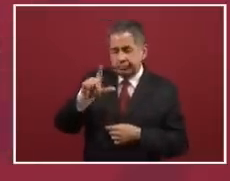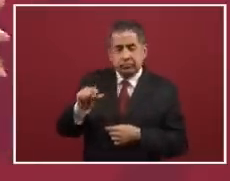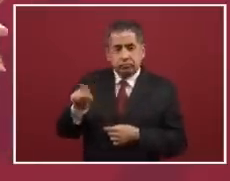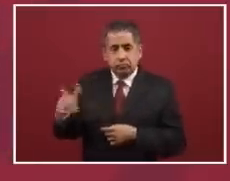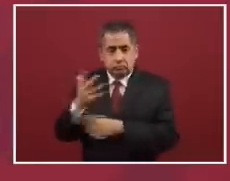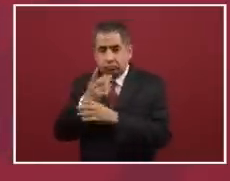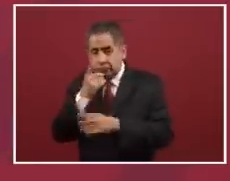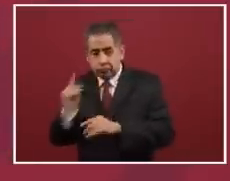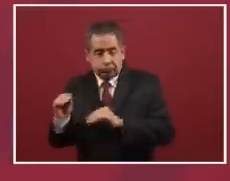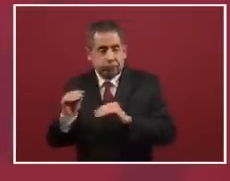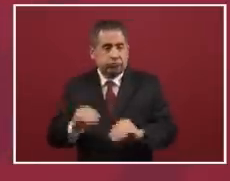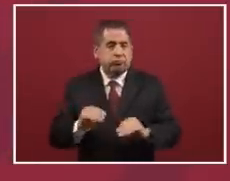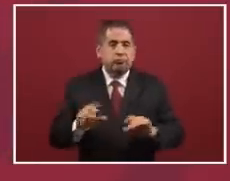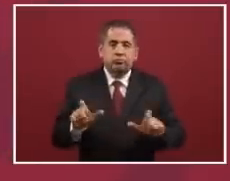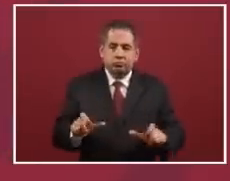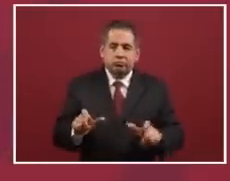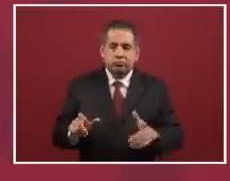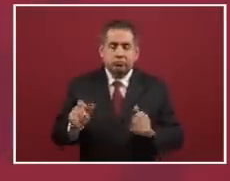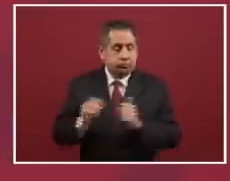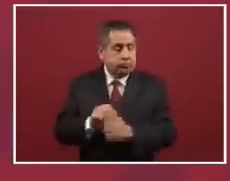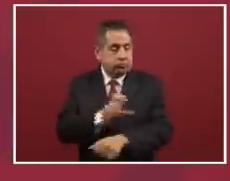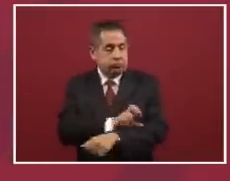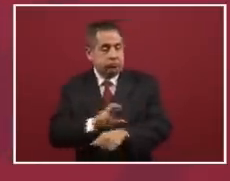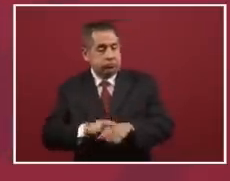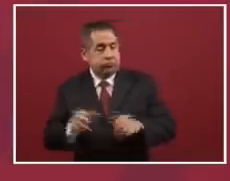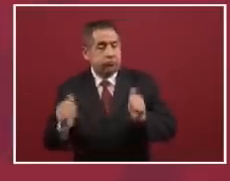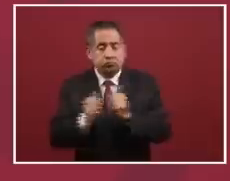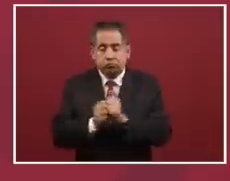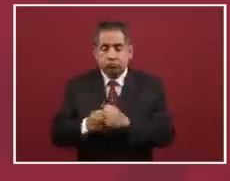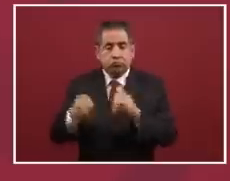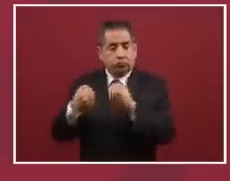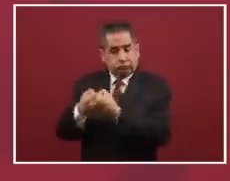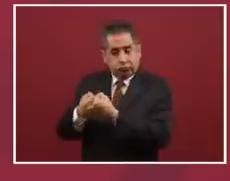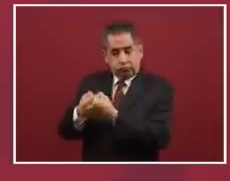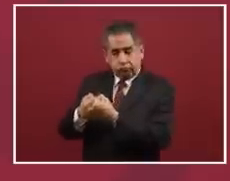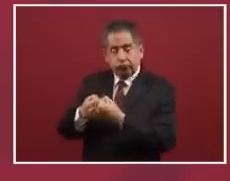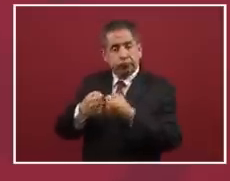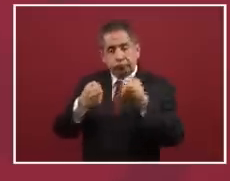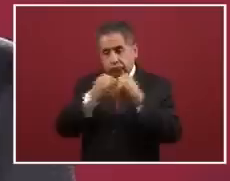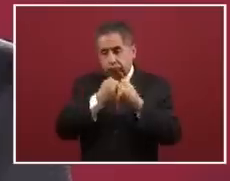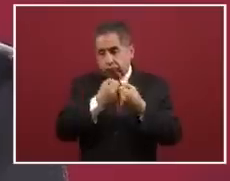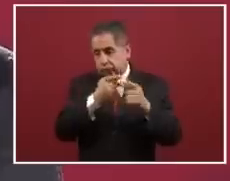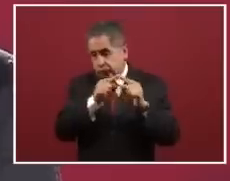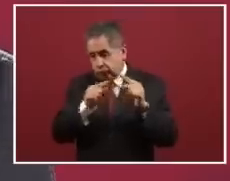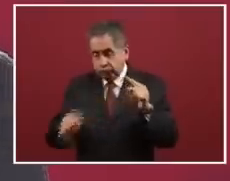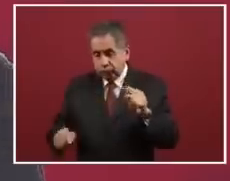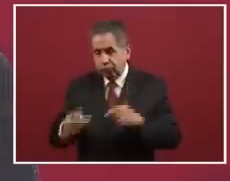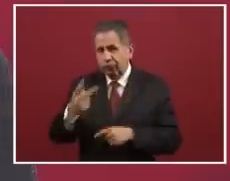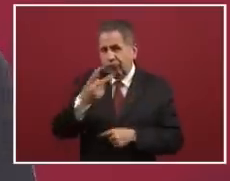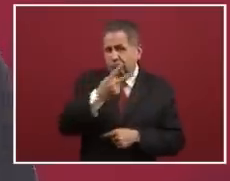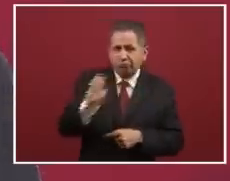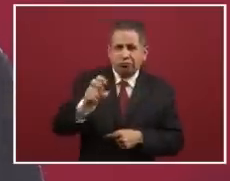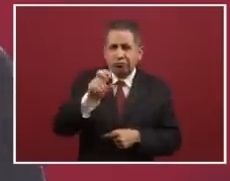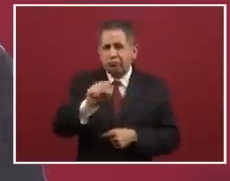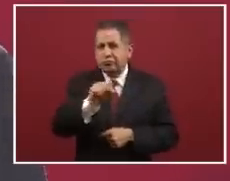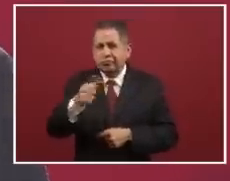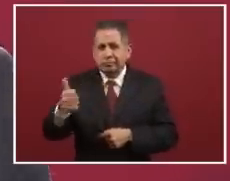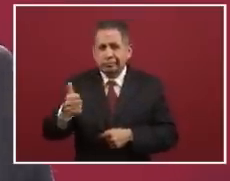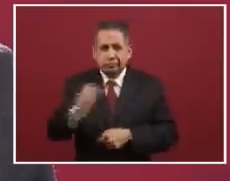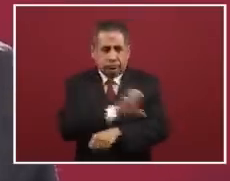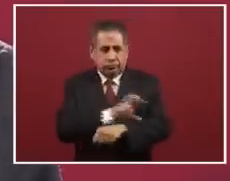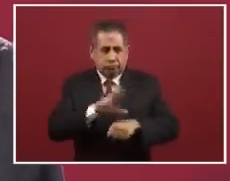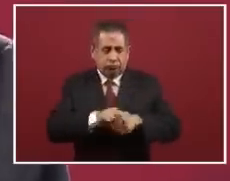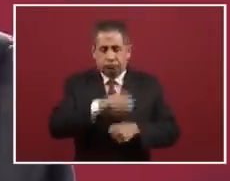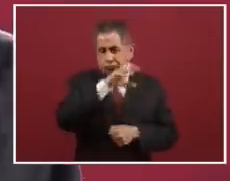la Guardia Nacional en coordinaciones en la frontera y en todo el país. Son 266